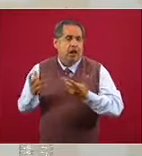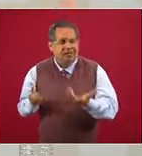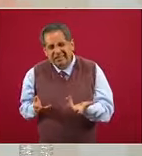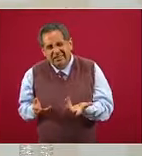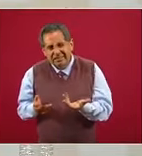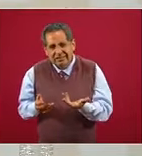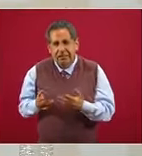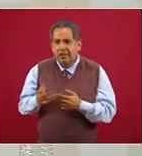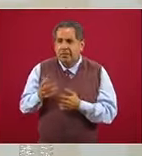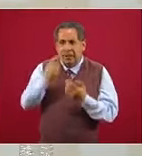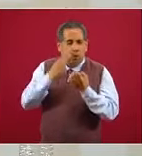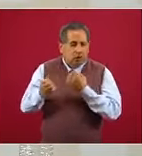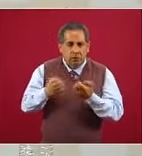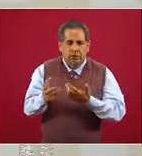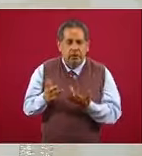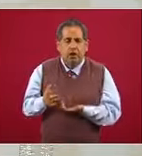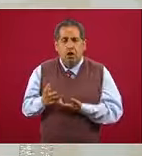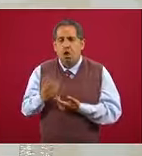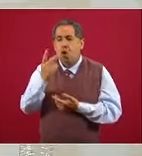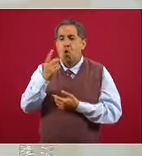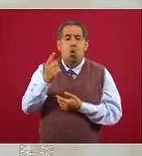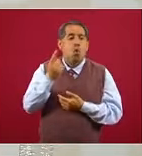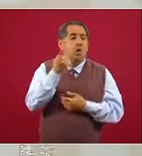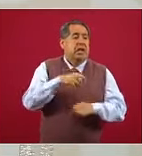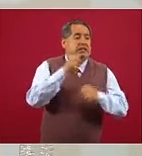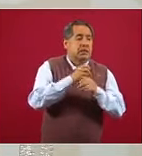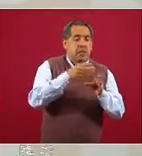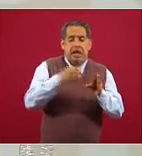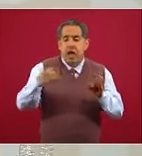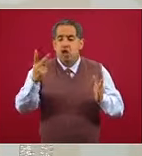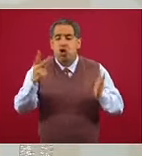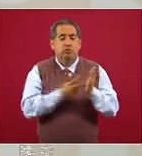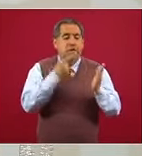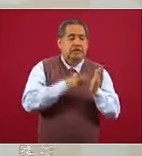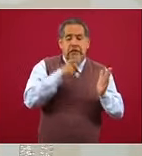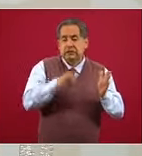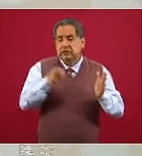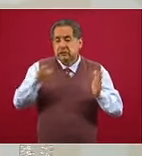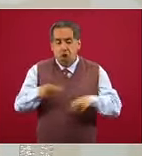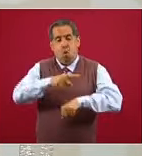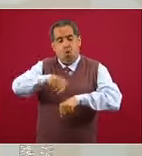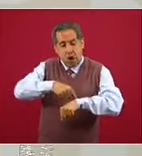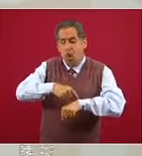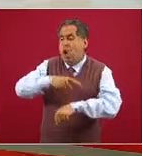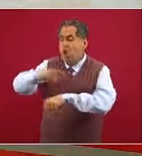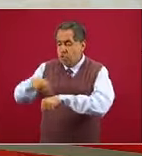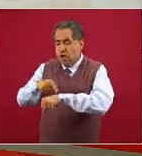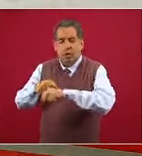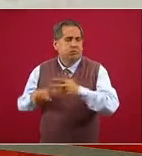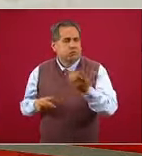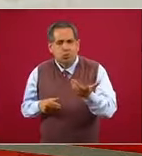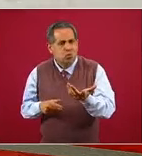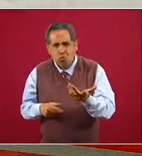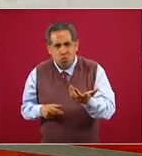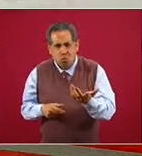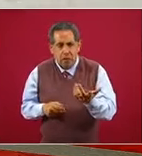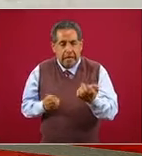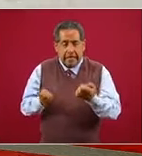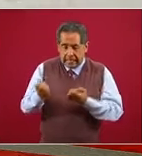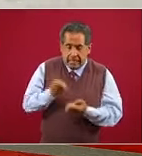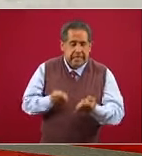durar una hora y que sea dos veces a la semana y en realidad la actividad física la